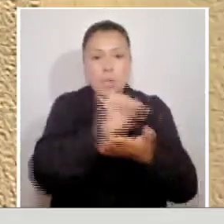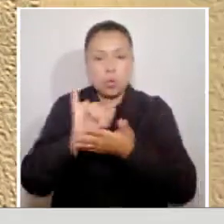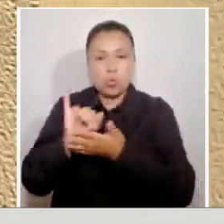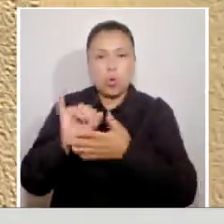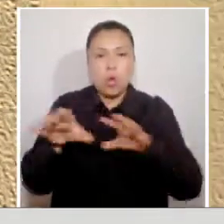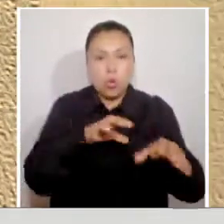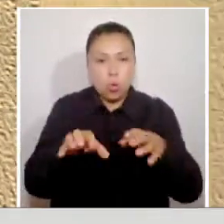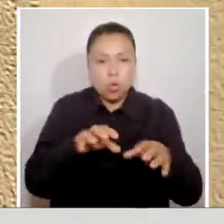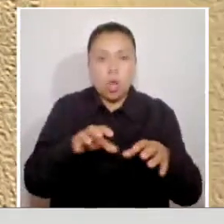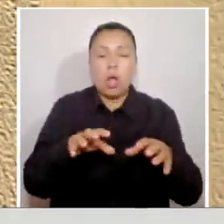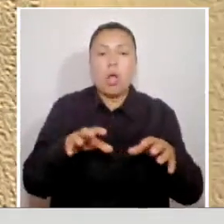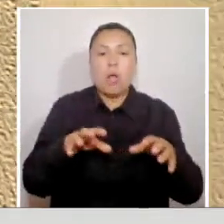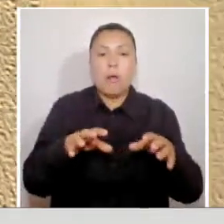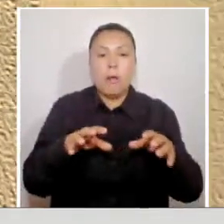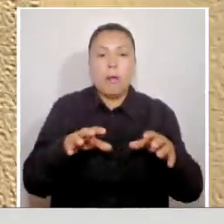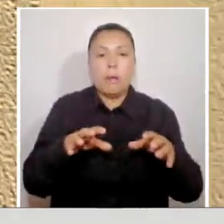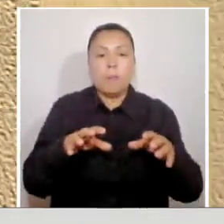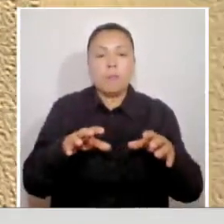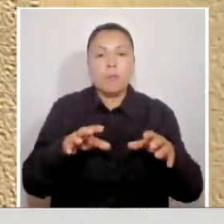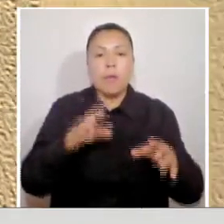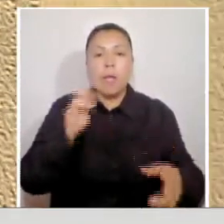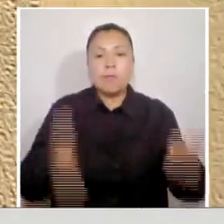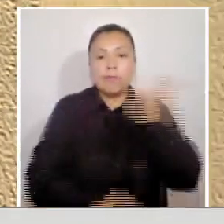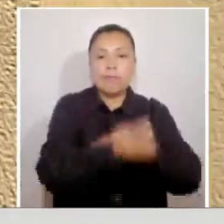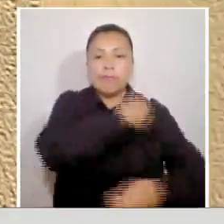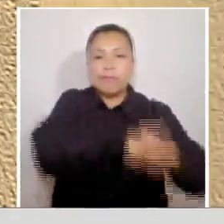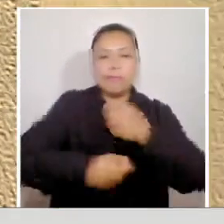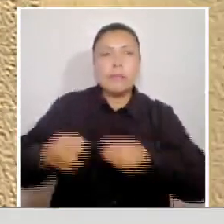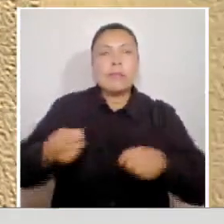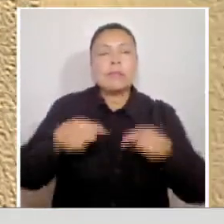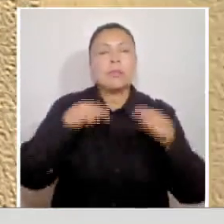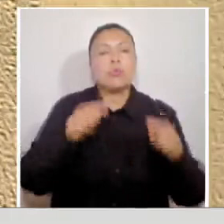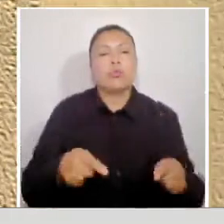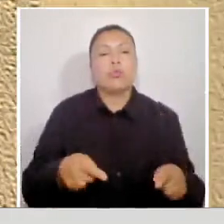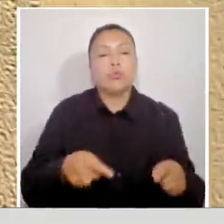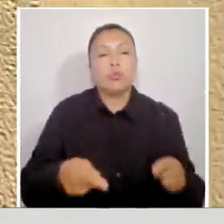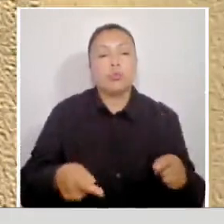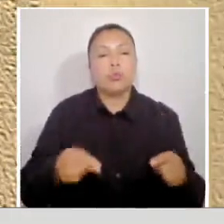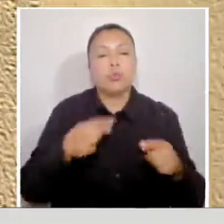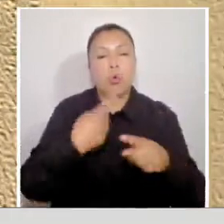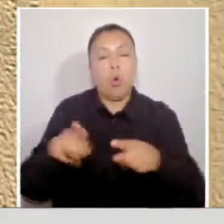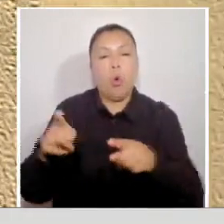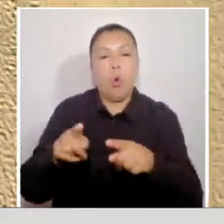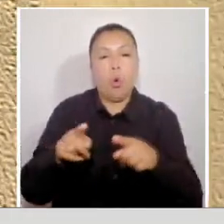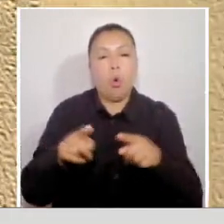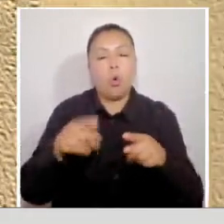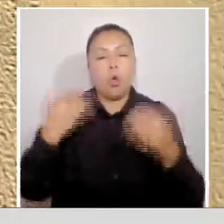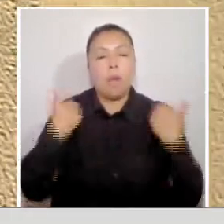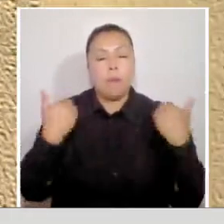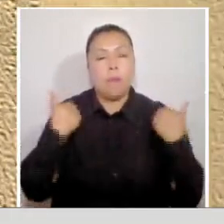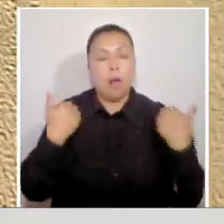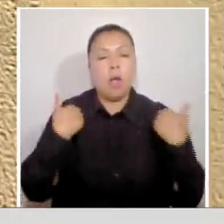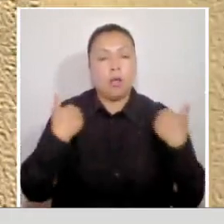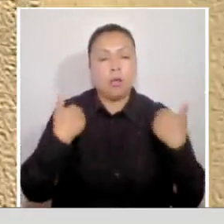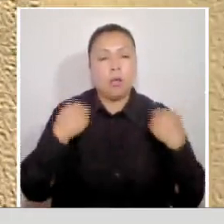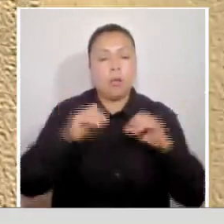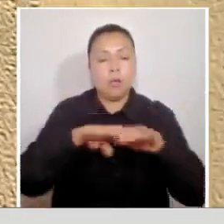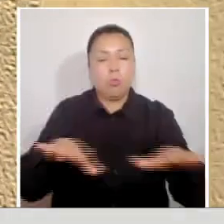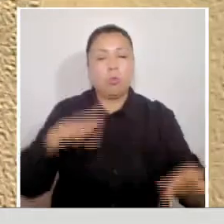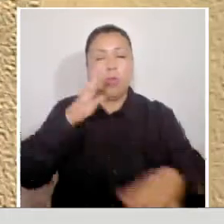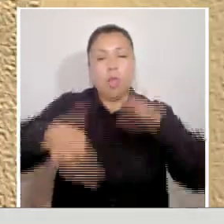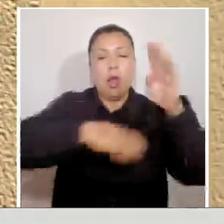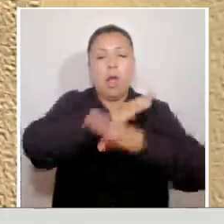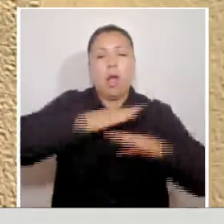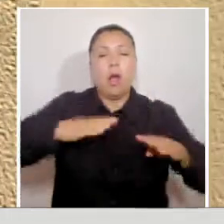elementos tipo linchaco y otras cosas no Y actividad de personas relacionadas con la enseñanza y práctica y difusión de las artes marciales según